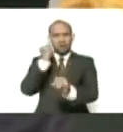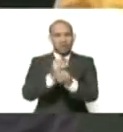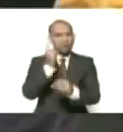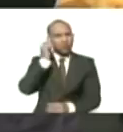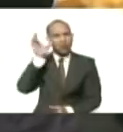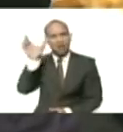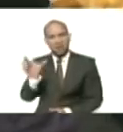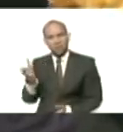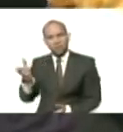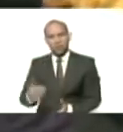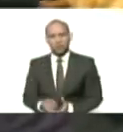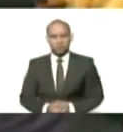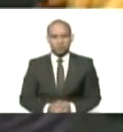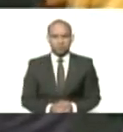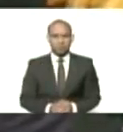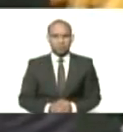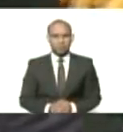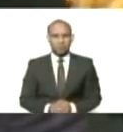León.